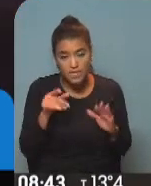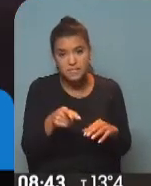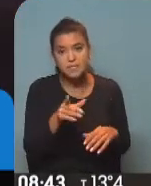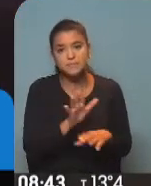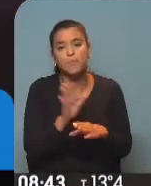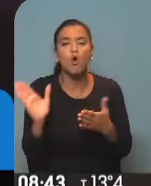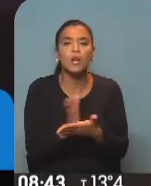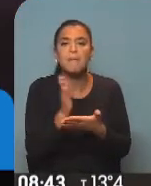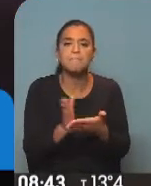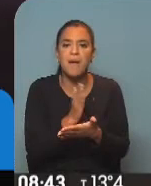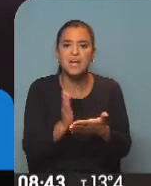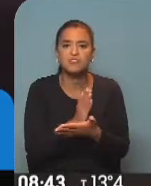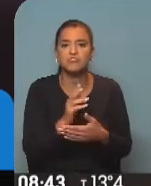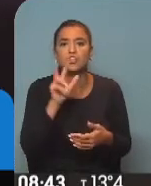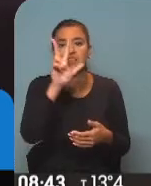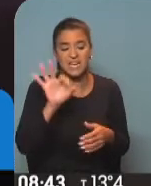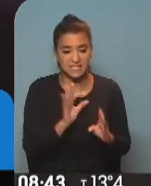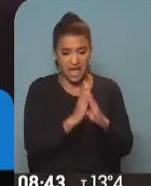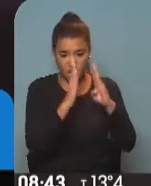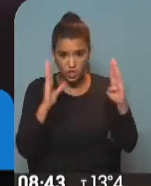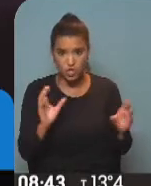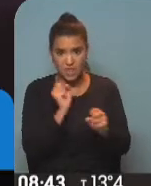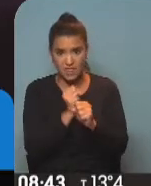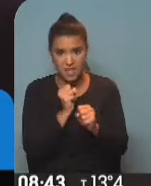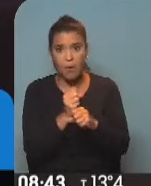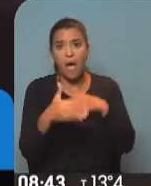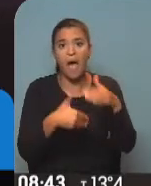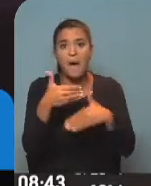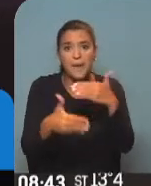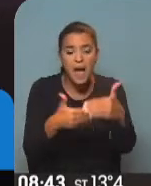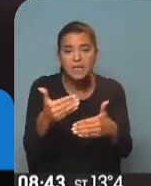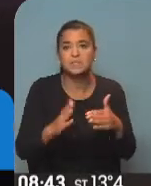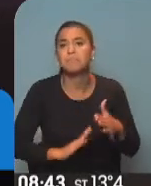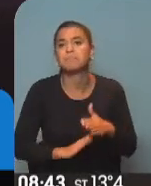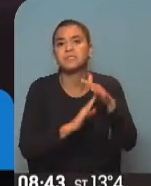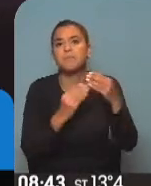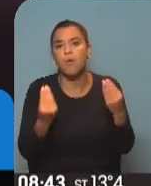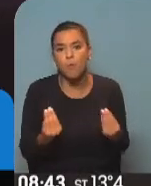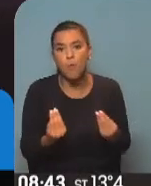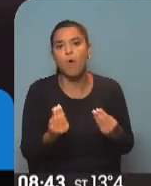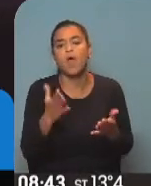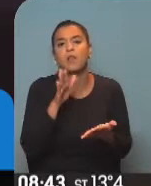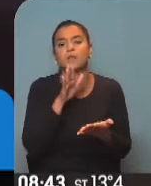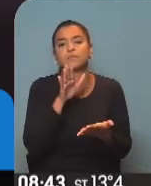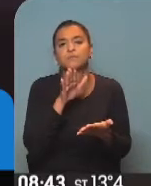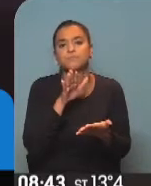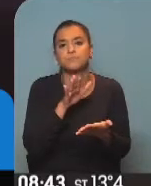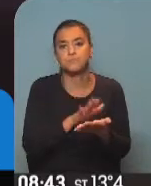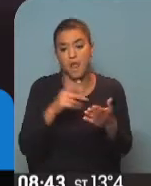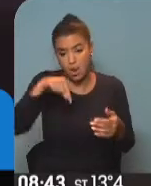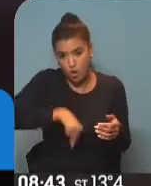repaso de estos tres años de gestión de los principales avances de los principales hitos en la gestión tanto local como nacional